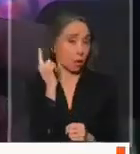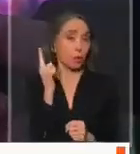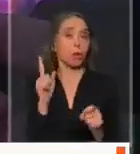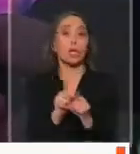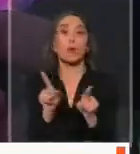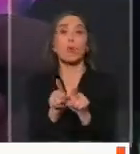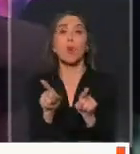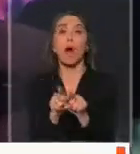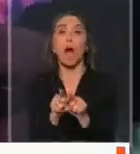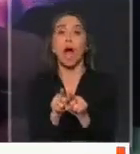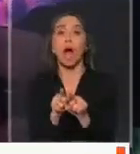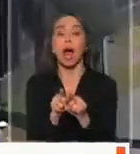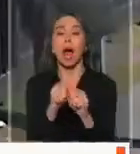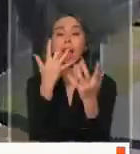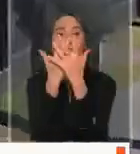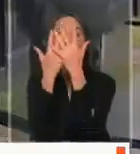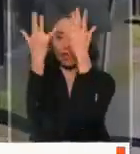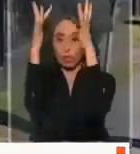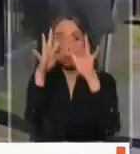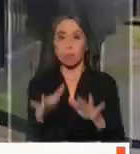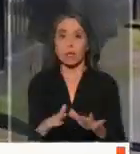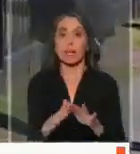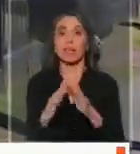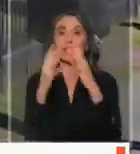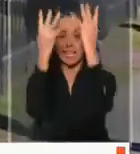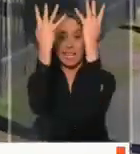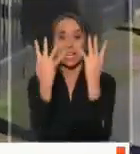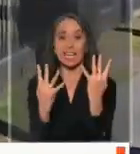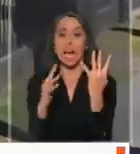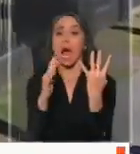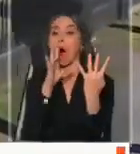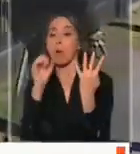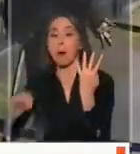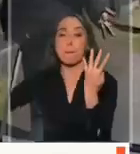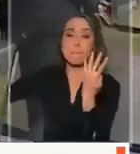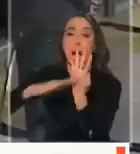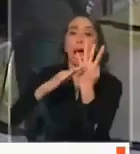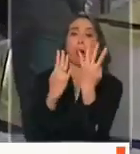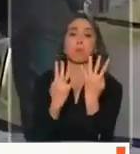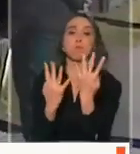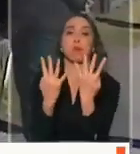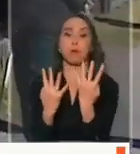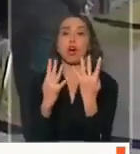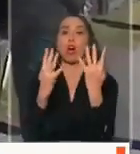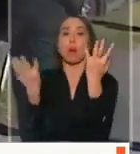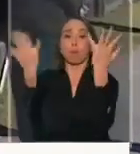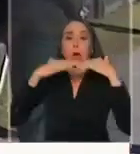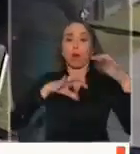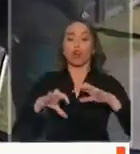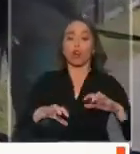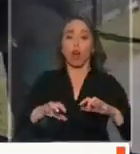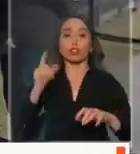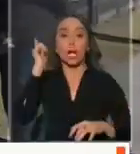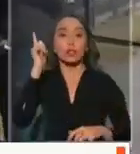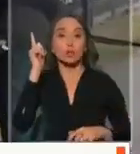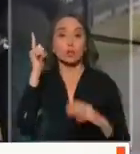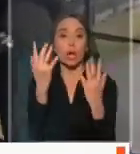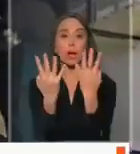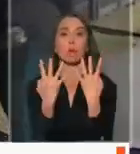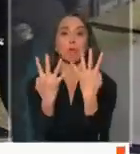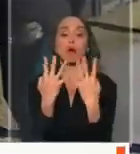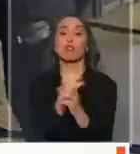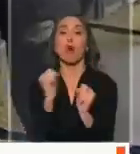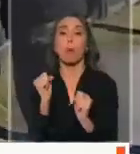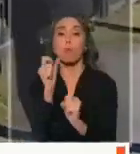caído un montón de vidrio abajo. La reja soporta el impacto, se caen algunos productos, suena, y como no pudieron